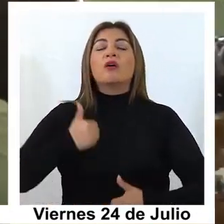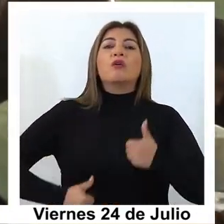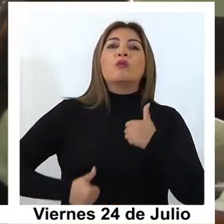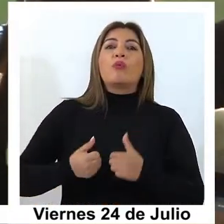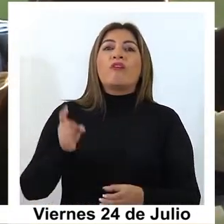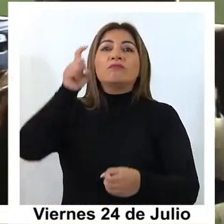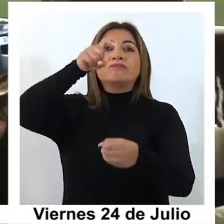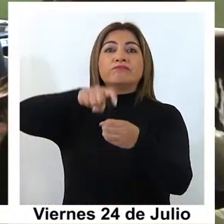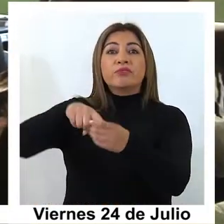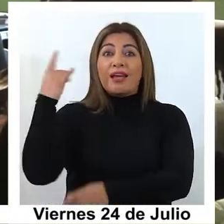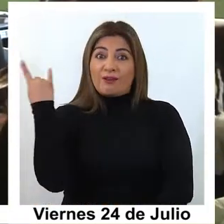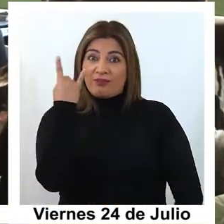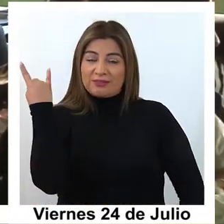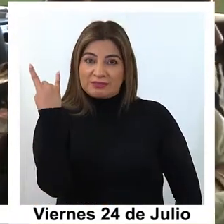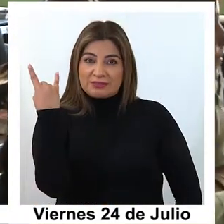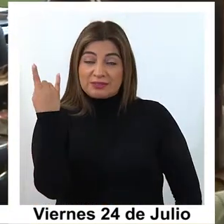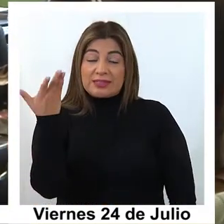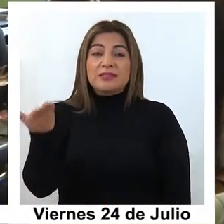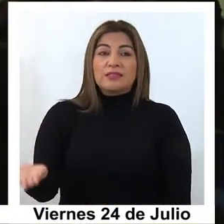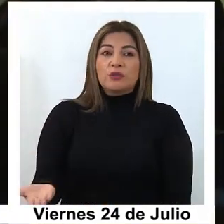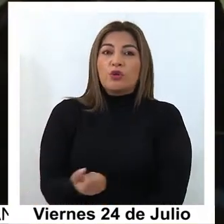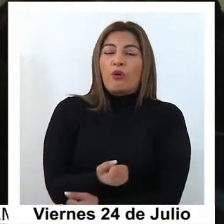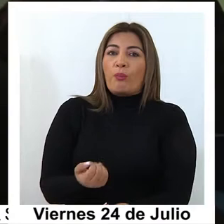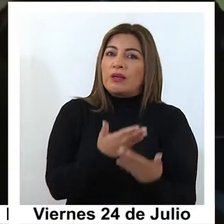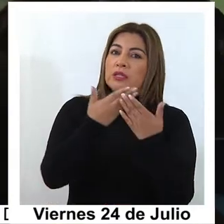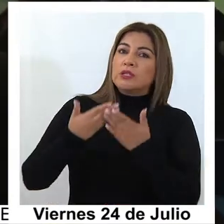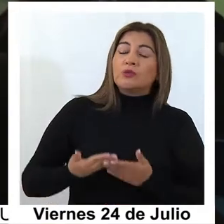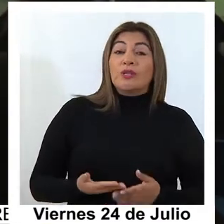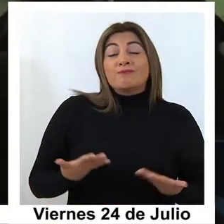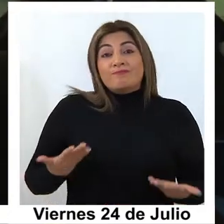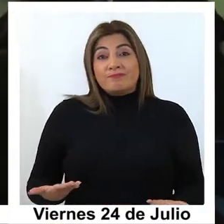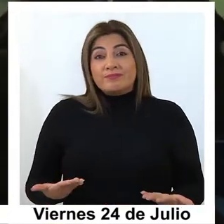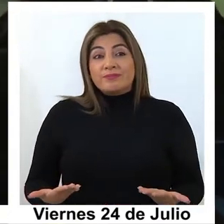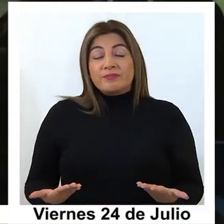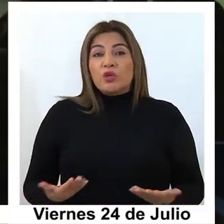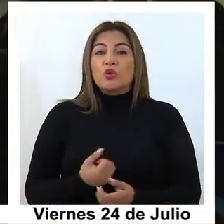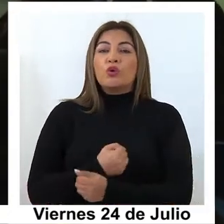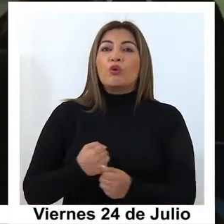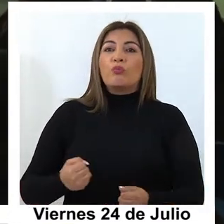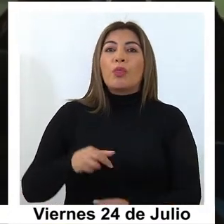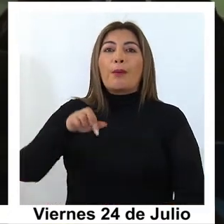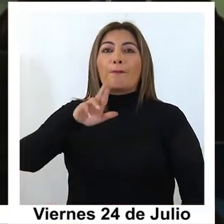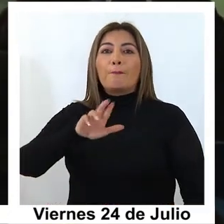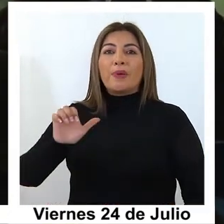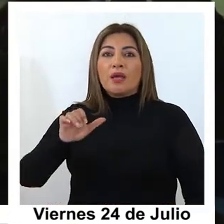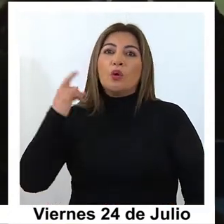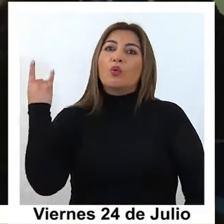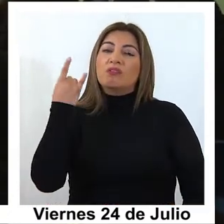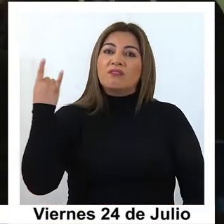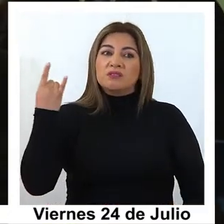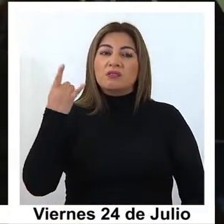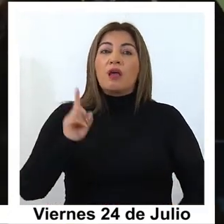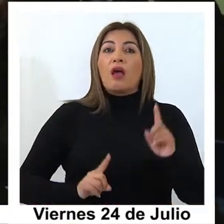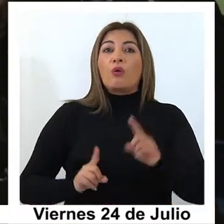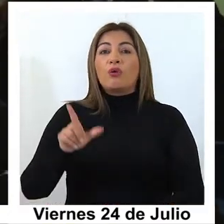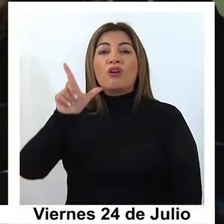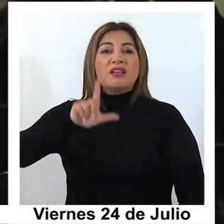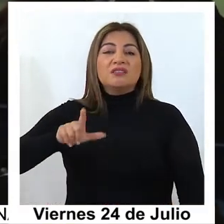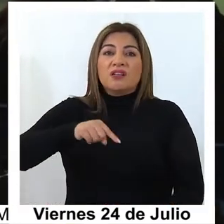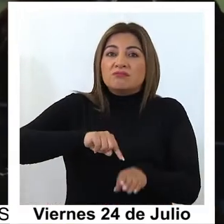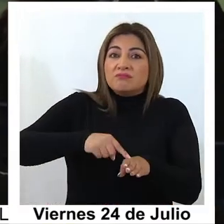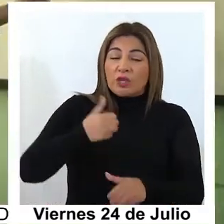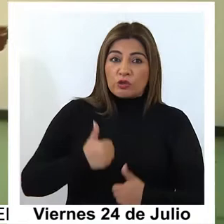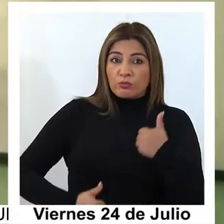de ingreso a la universidad, sin poder prepararse como se debe, sin poder ir a un preuniversitario y quienes van en liceos técnicos